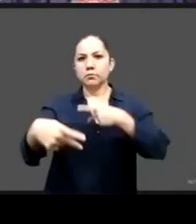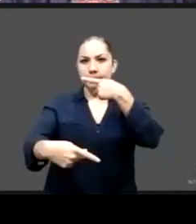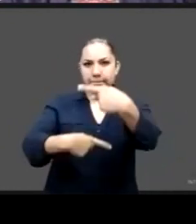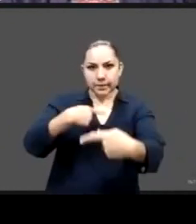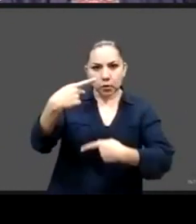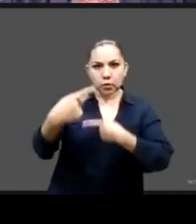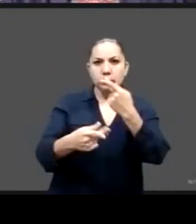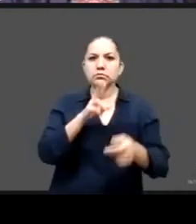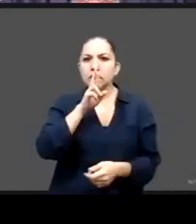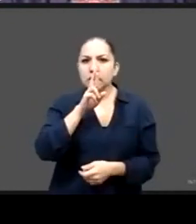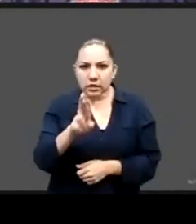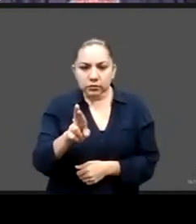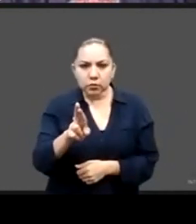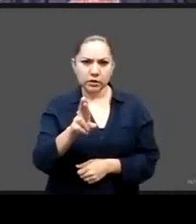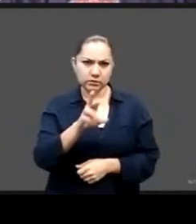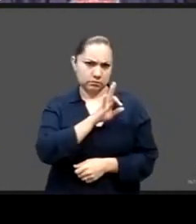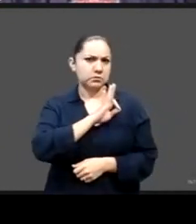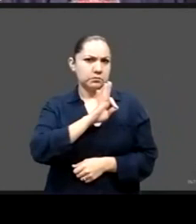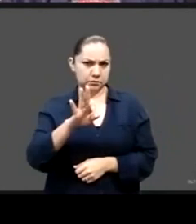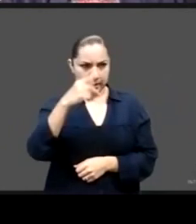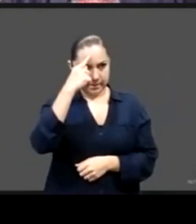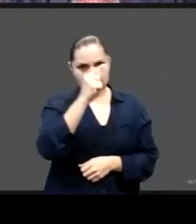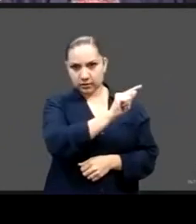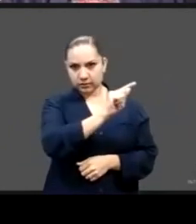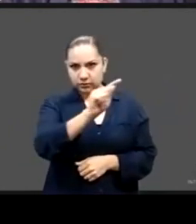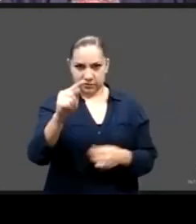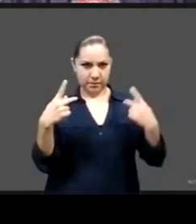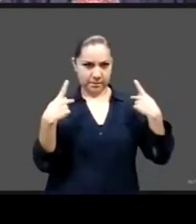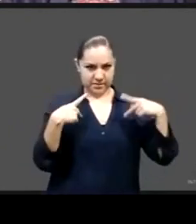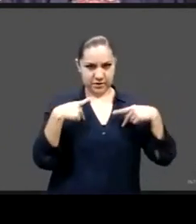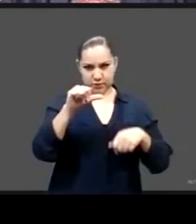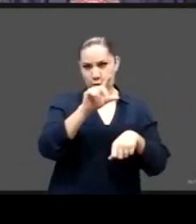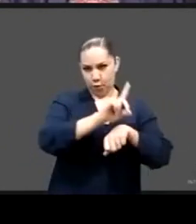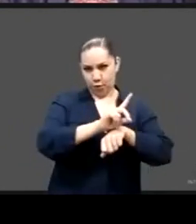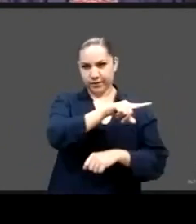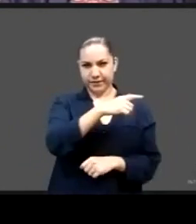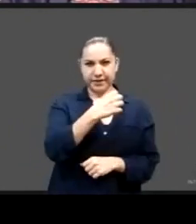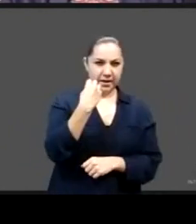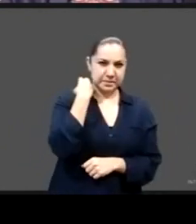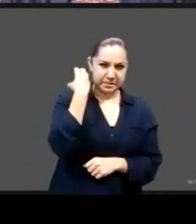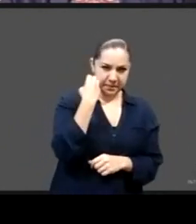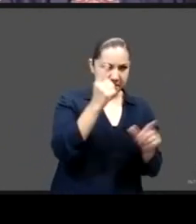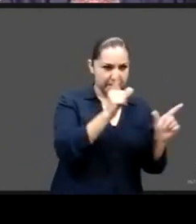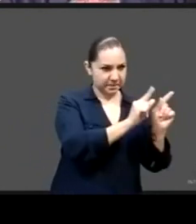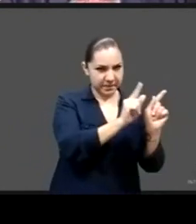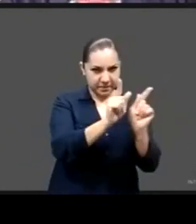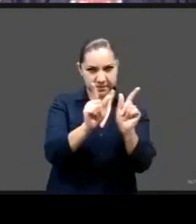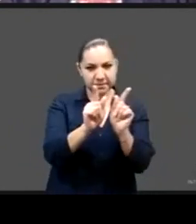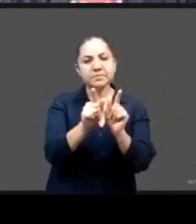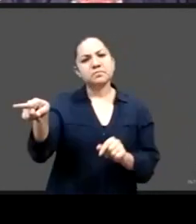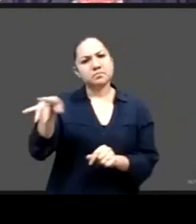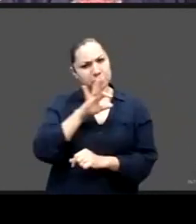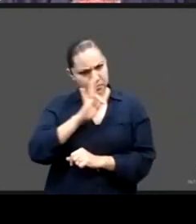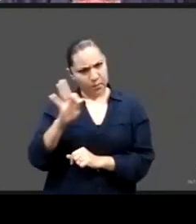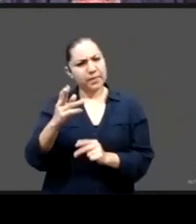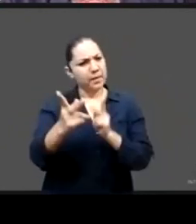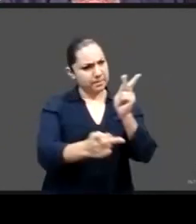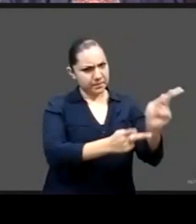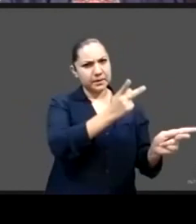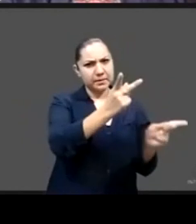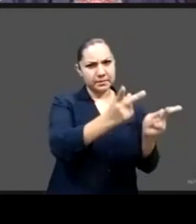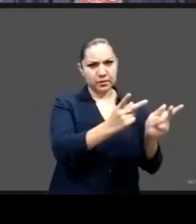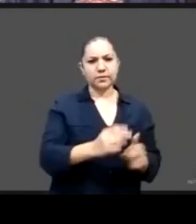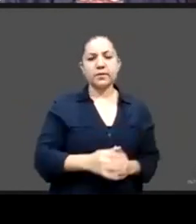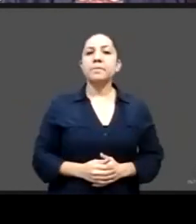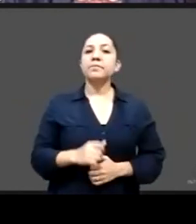dudas e inquietudes a los panelistas que nos acompañan el día de hoy. También podrán seguirnos y